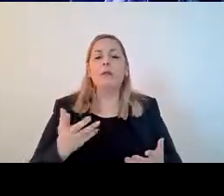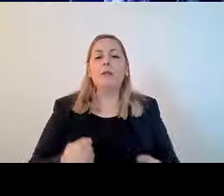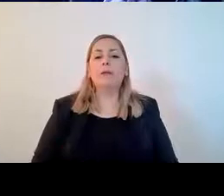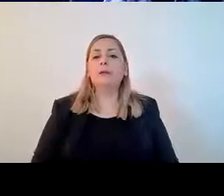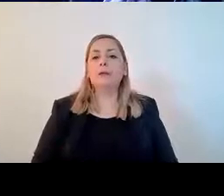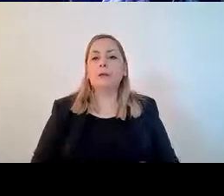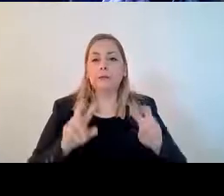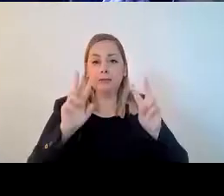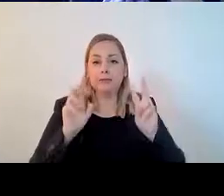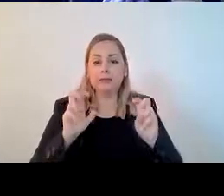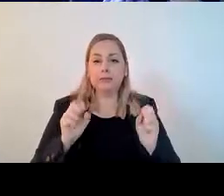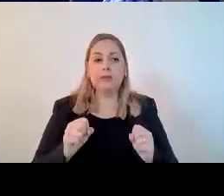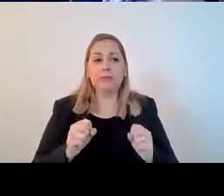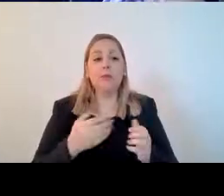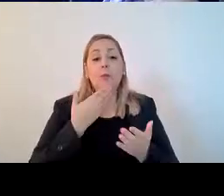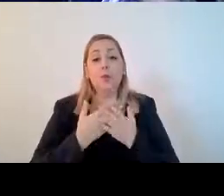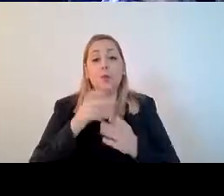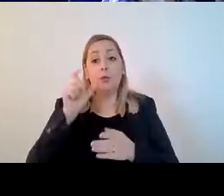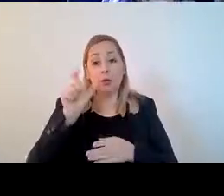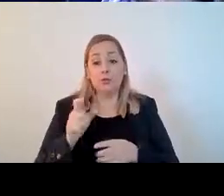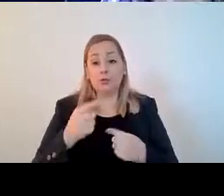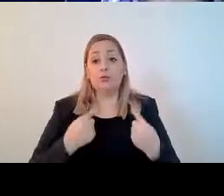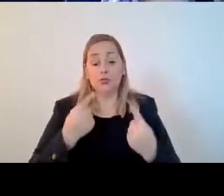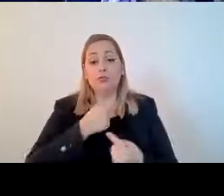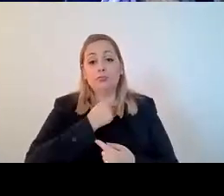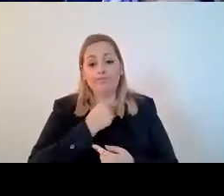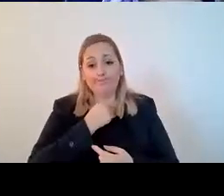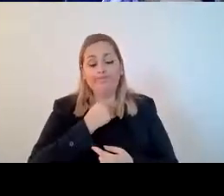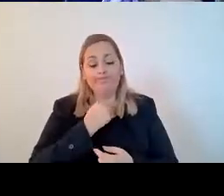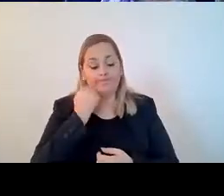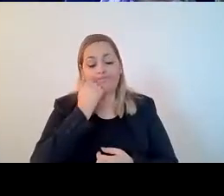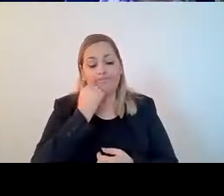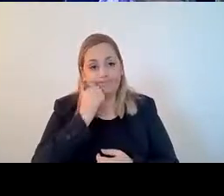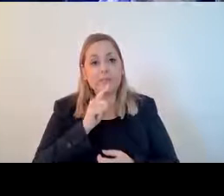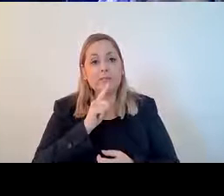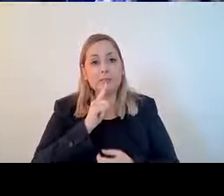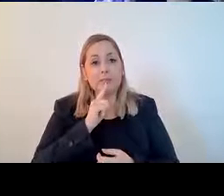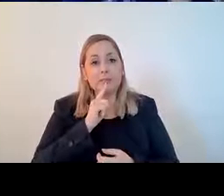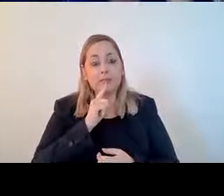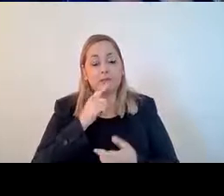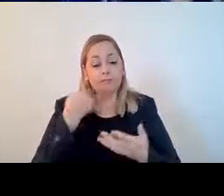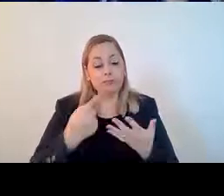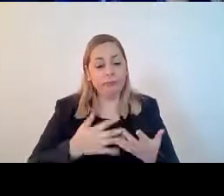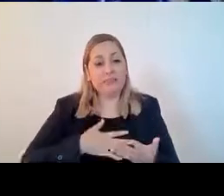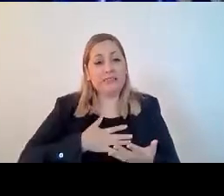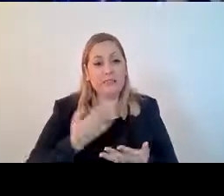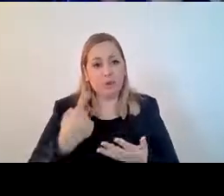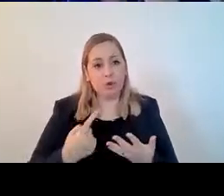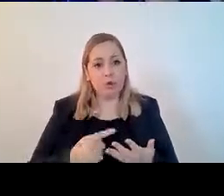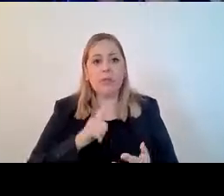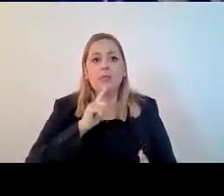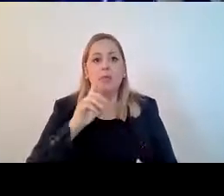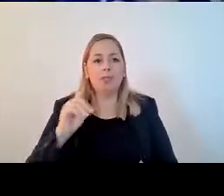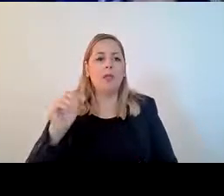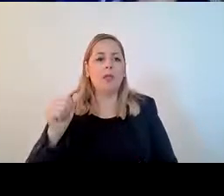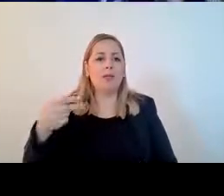respecto a cuando alguien que nosotros queremos tiene signos de TDAH. Y aquí hay muchas cosas que hay que